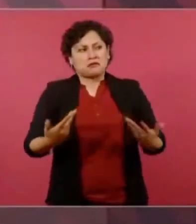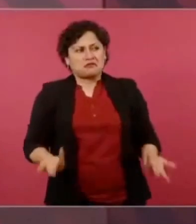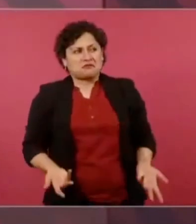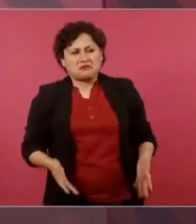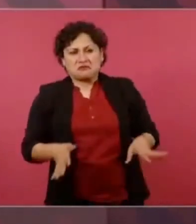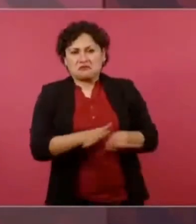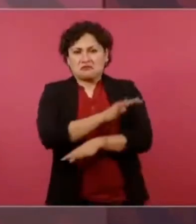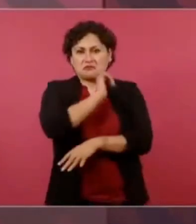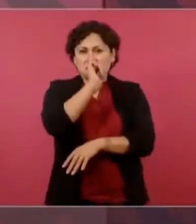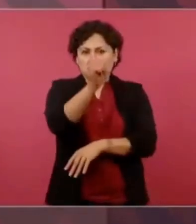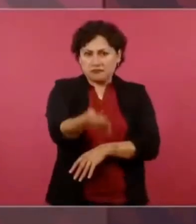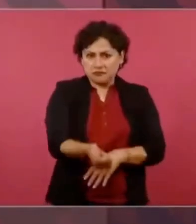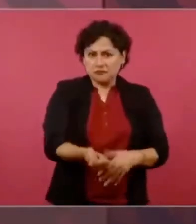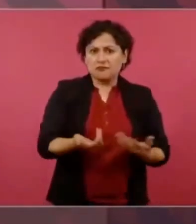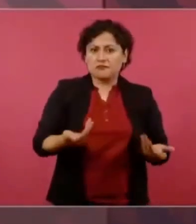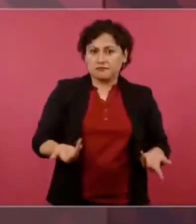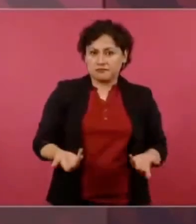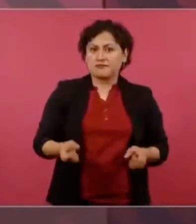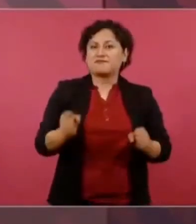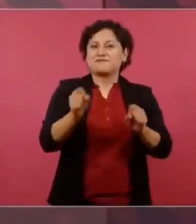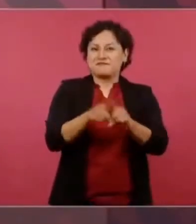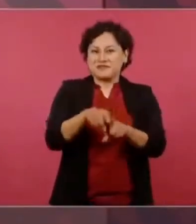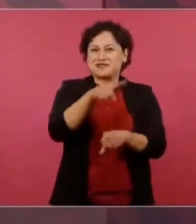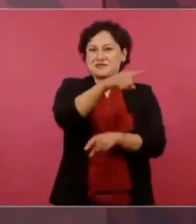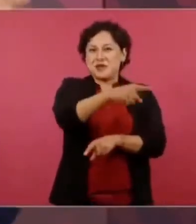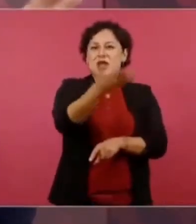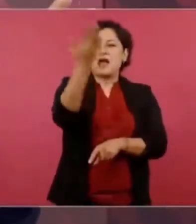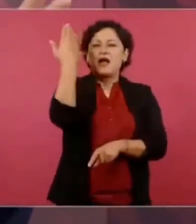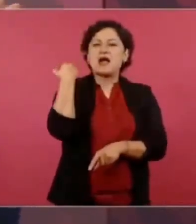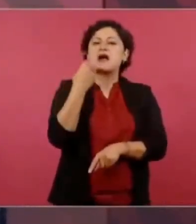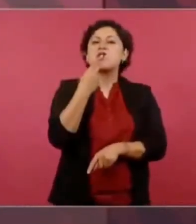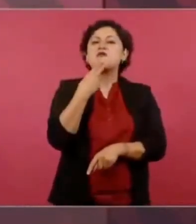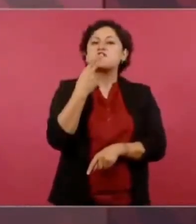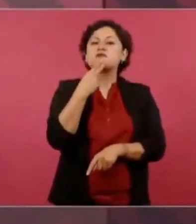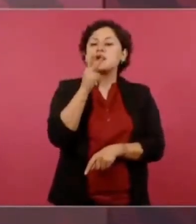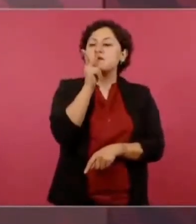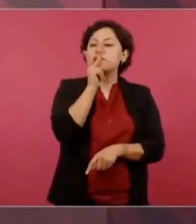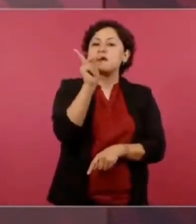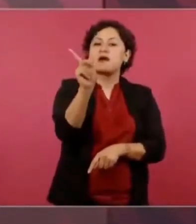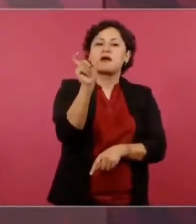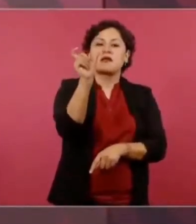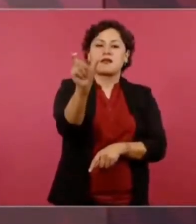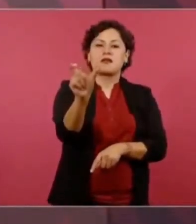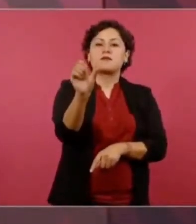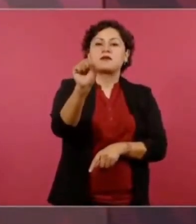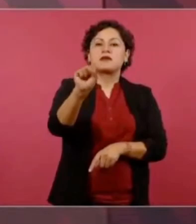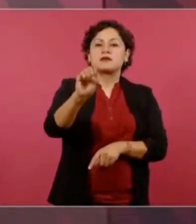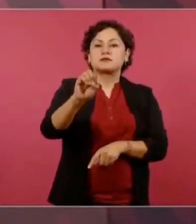así como acabaron con la palabra solidaridad, con el término solidaridad.